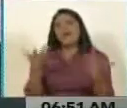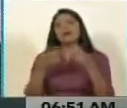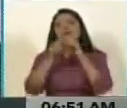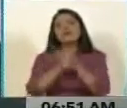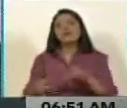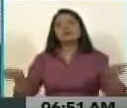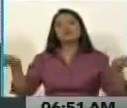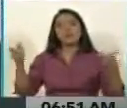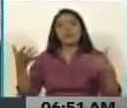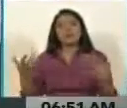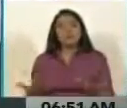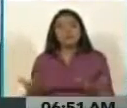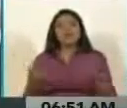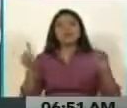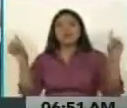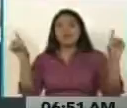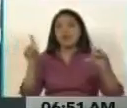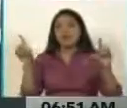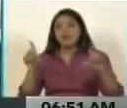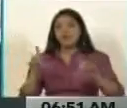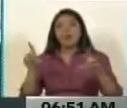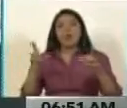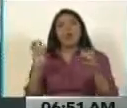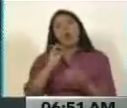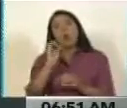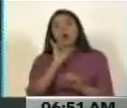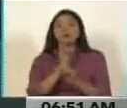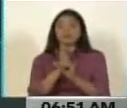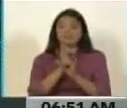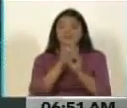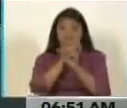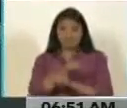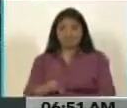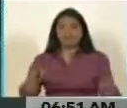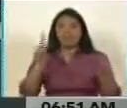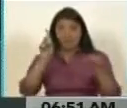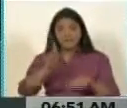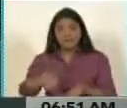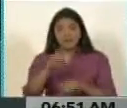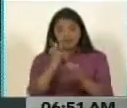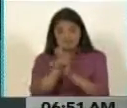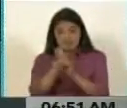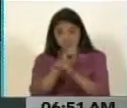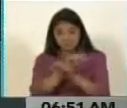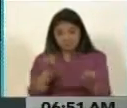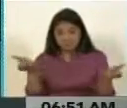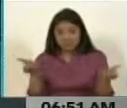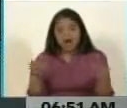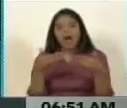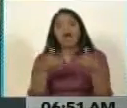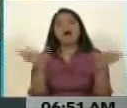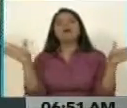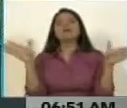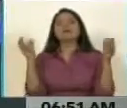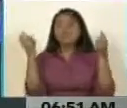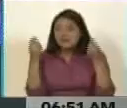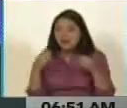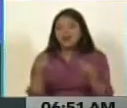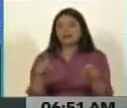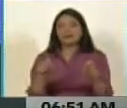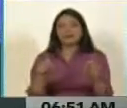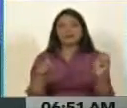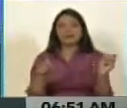través de los medios masivos, pero como las redes sociales también claro, abren una fisura a ese oligopolio, entonces lo que intentan es asfixiar